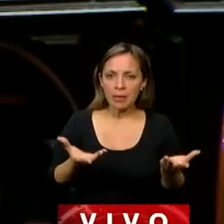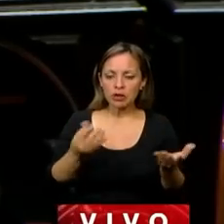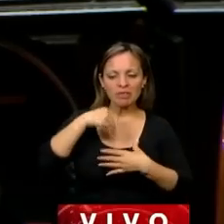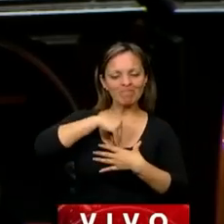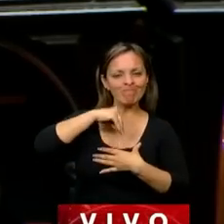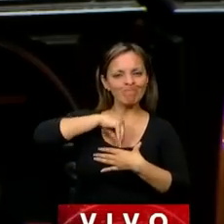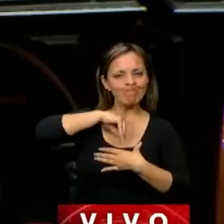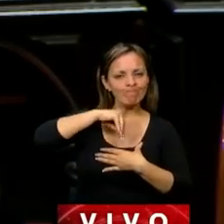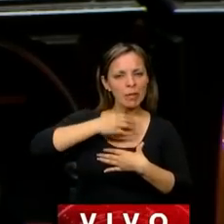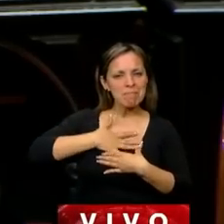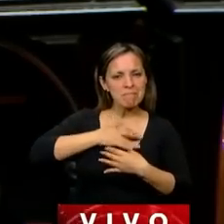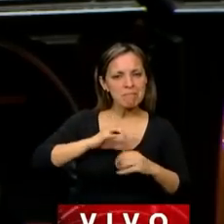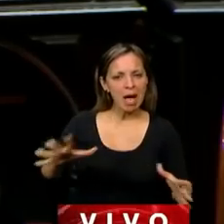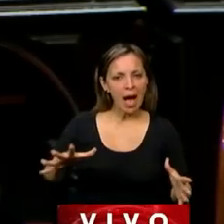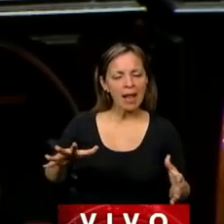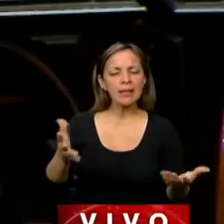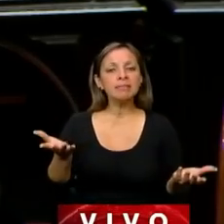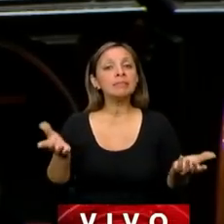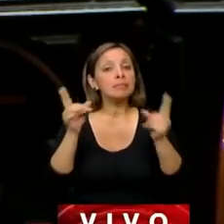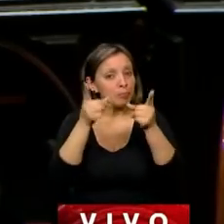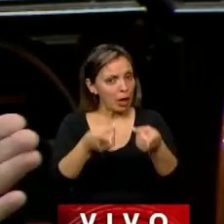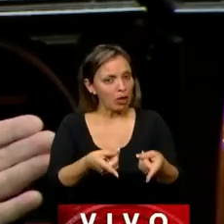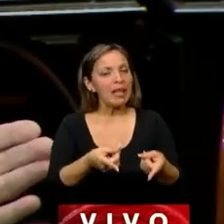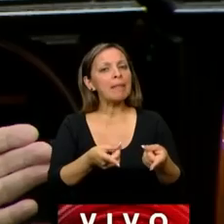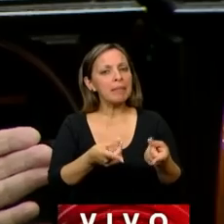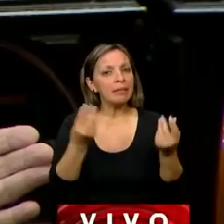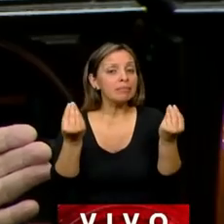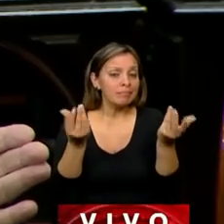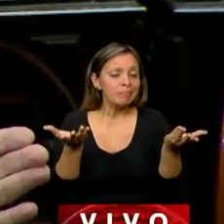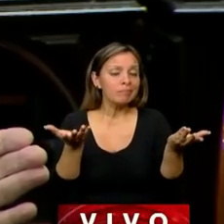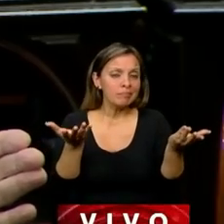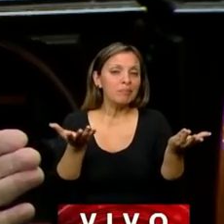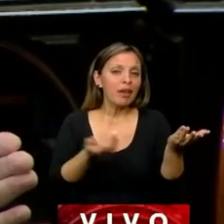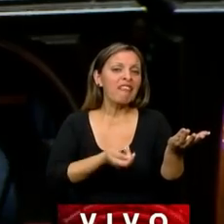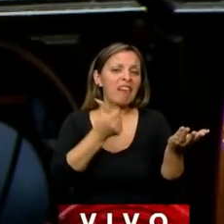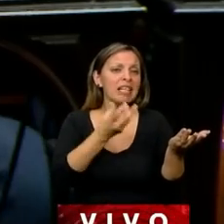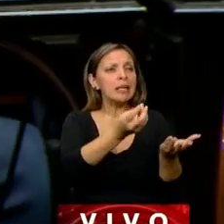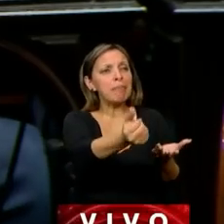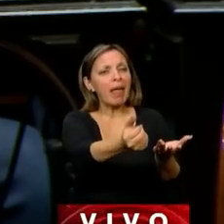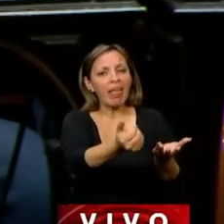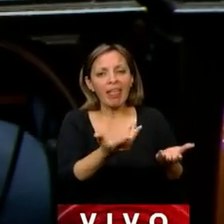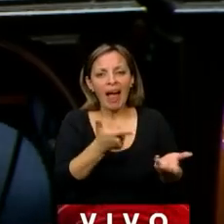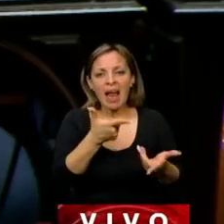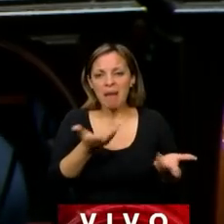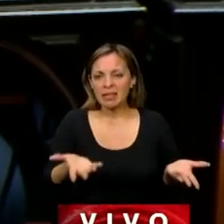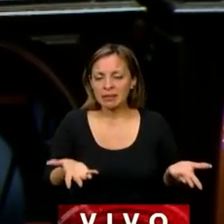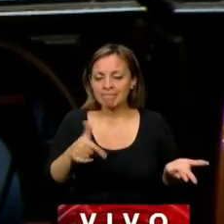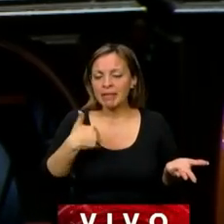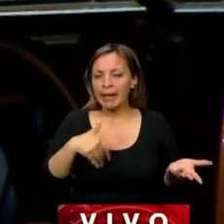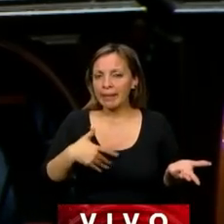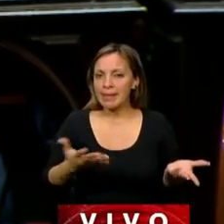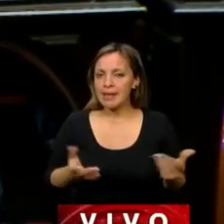malestar, por dificultad, pero también porque se accede muy fácilmente a las armas en la